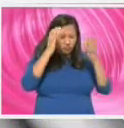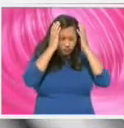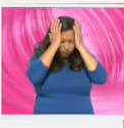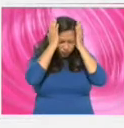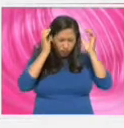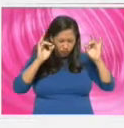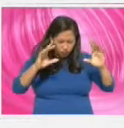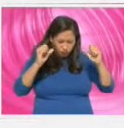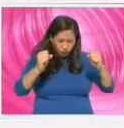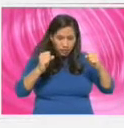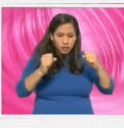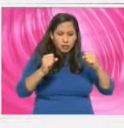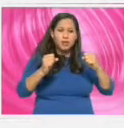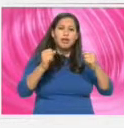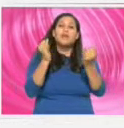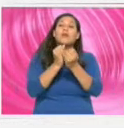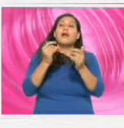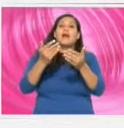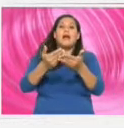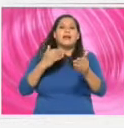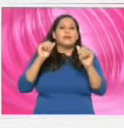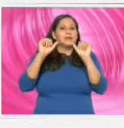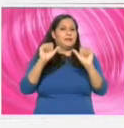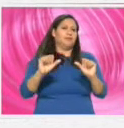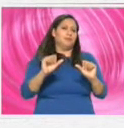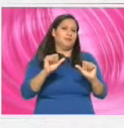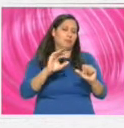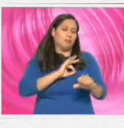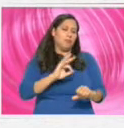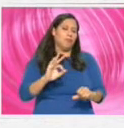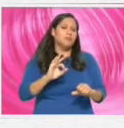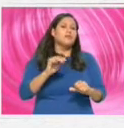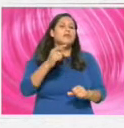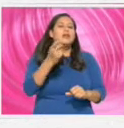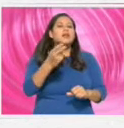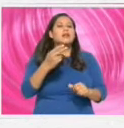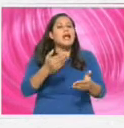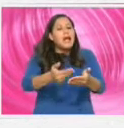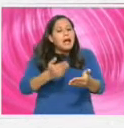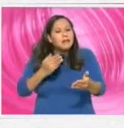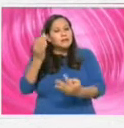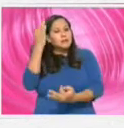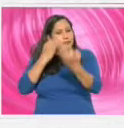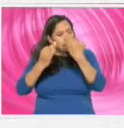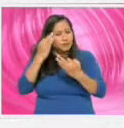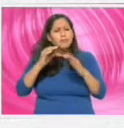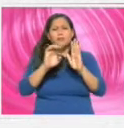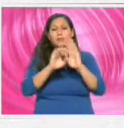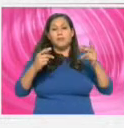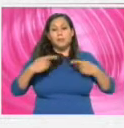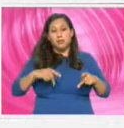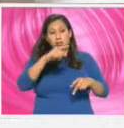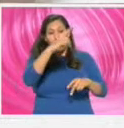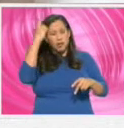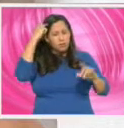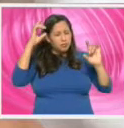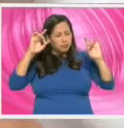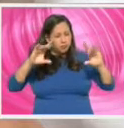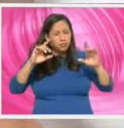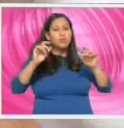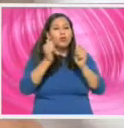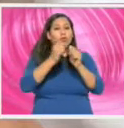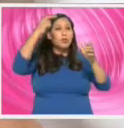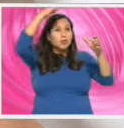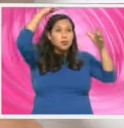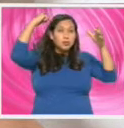poder anteceder este asunto y tratarnos desde antes. Las personas que tienen migraña con aura